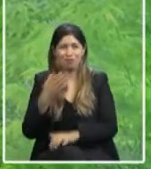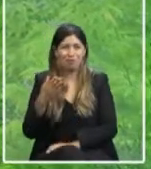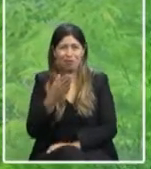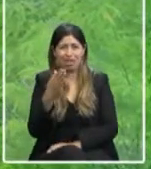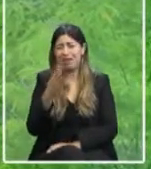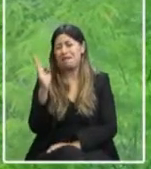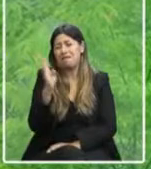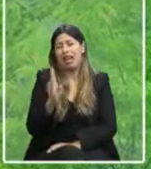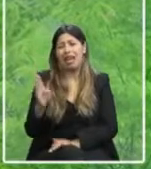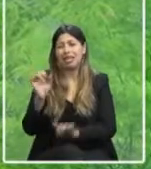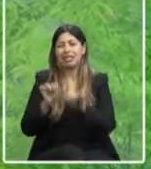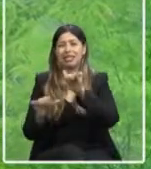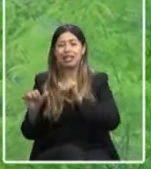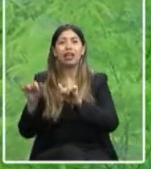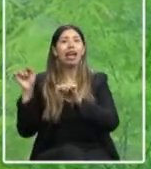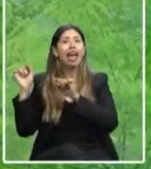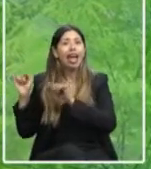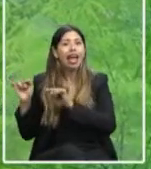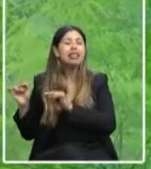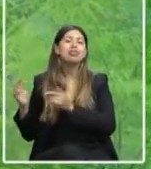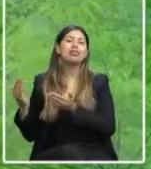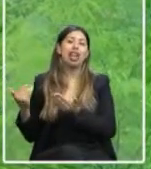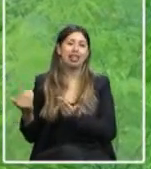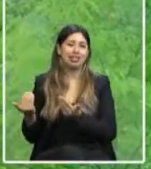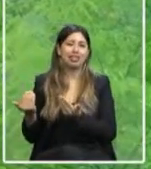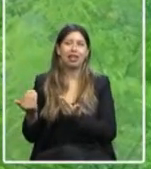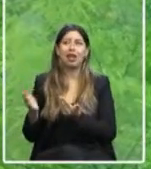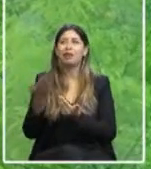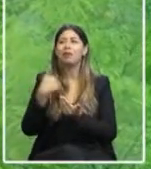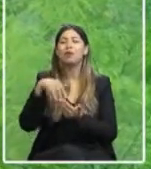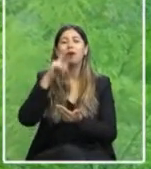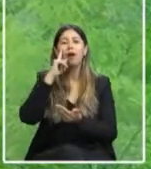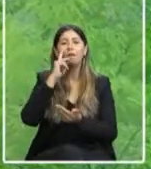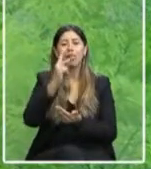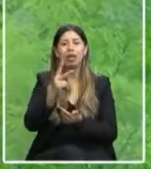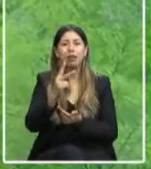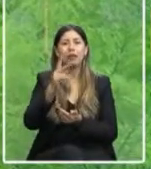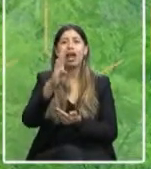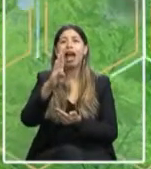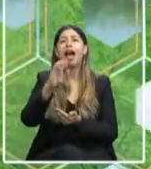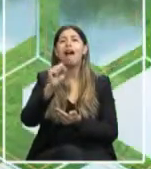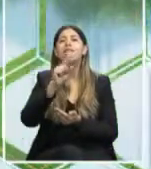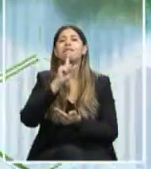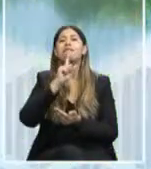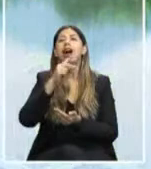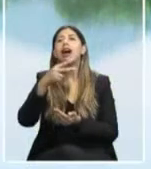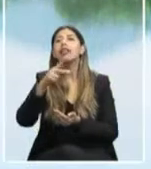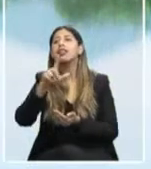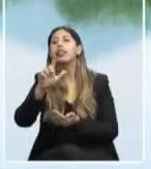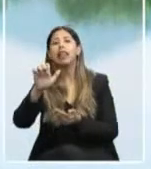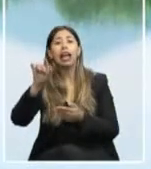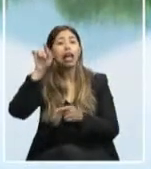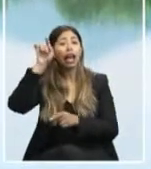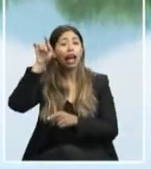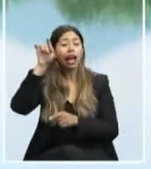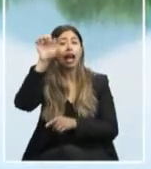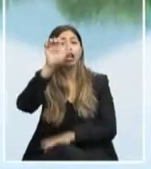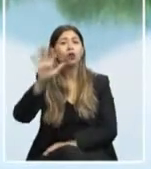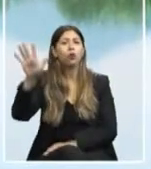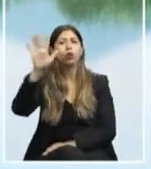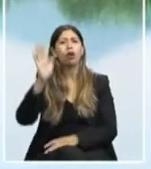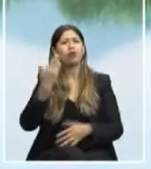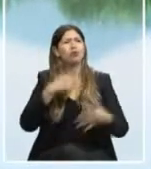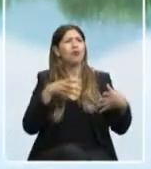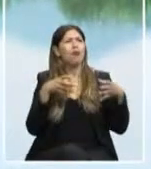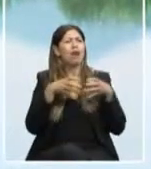ciencia básica, era fundamental. Cuando veíamos la debacle que ocurría en Europa, nos preguntábamos con mi equipo de trabajo cómo